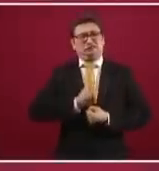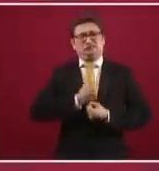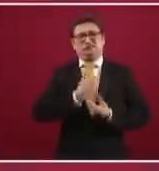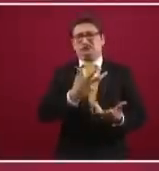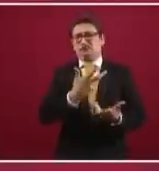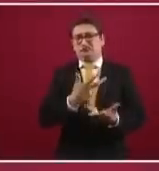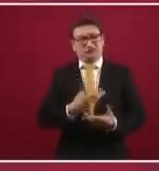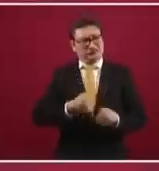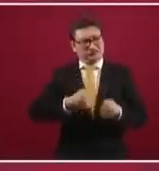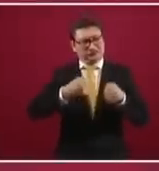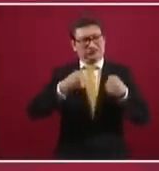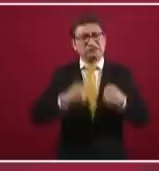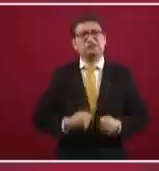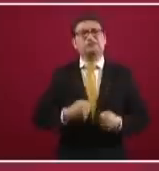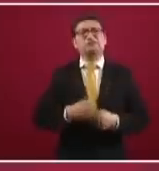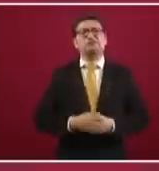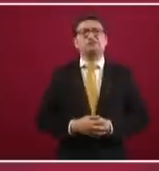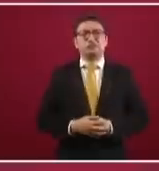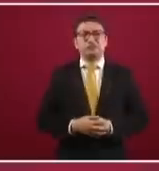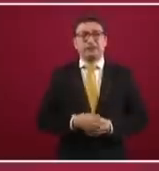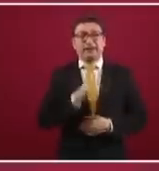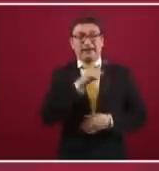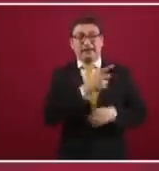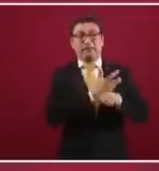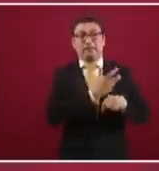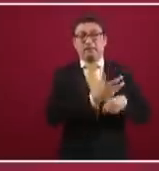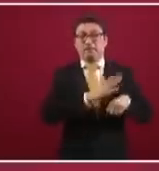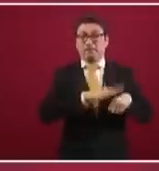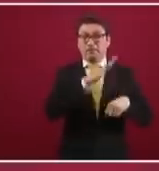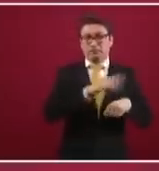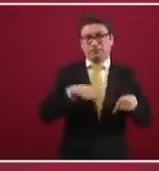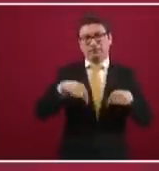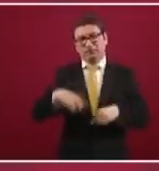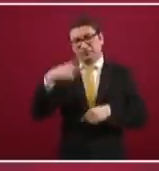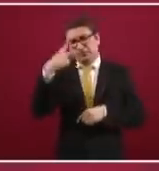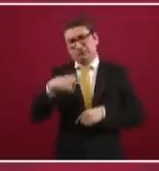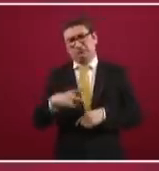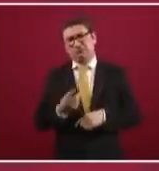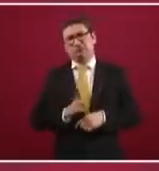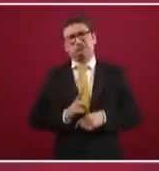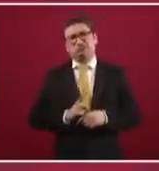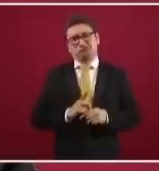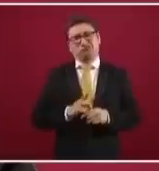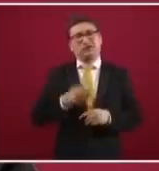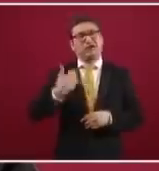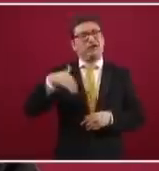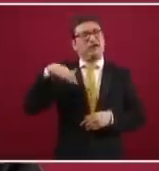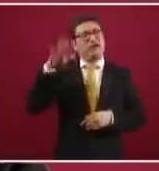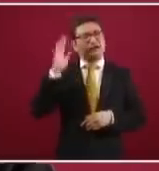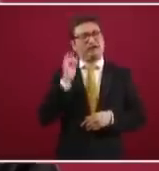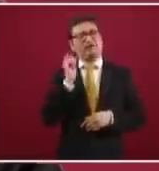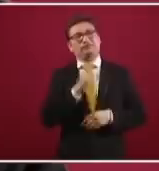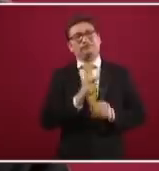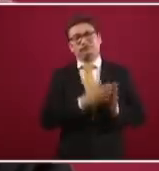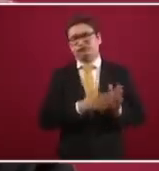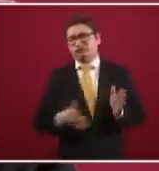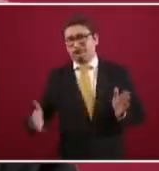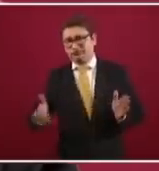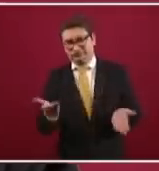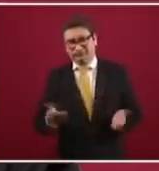garantizaba más que aquí en ese tiempo. Entonces,